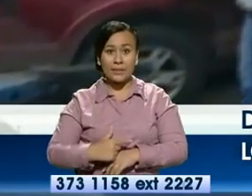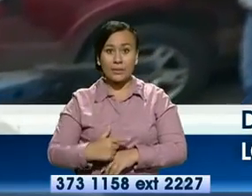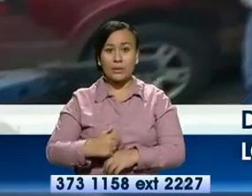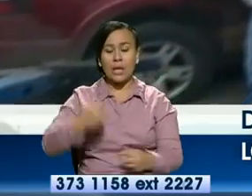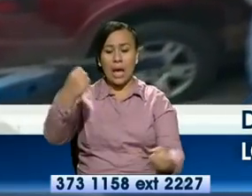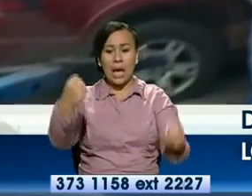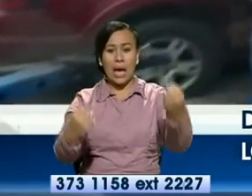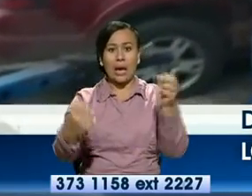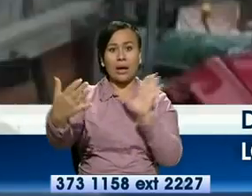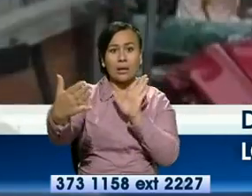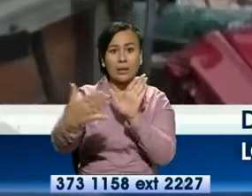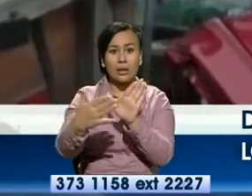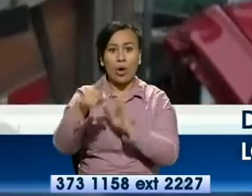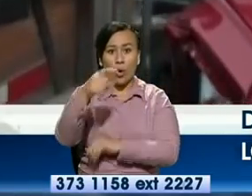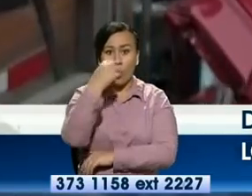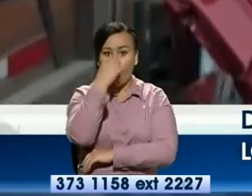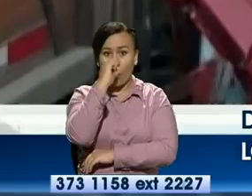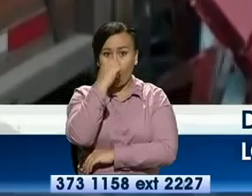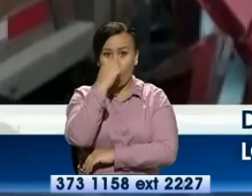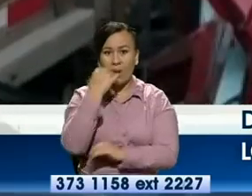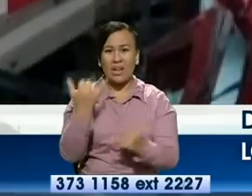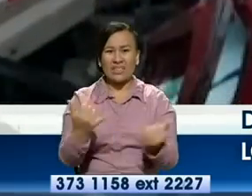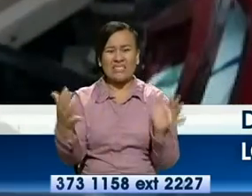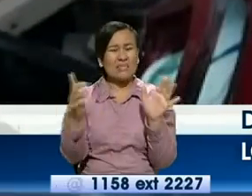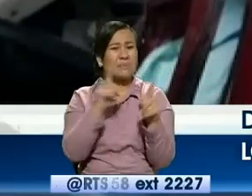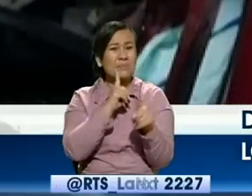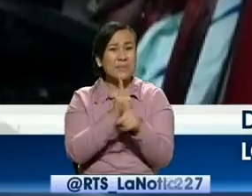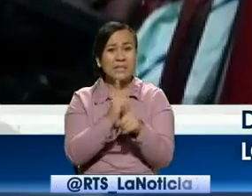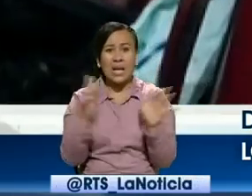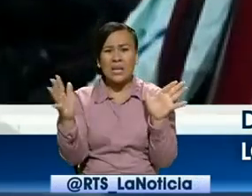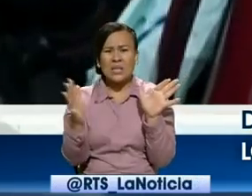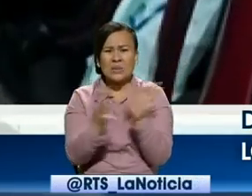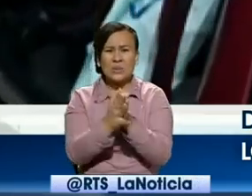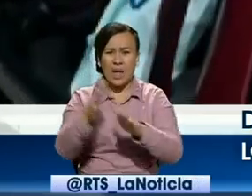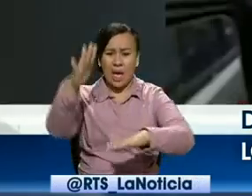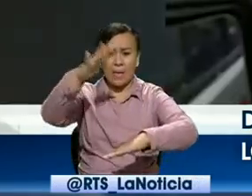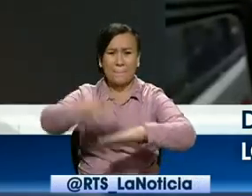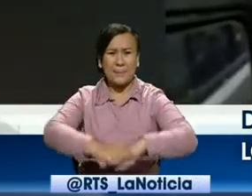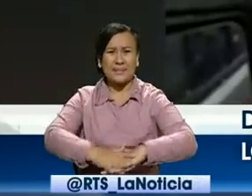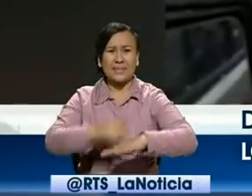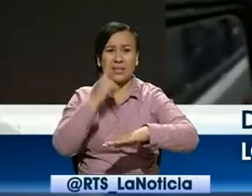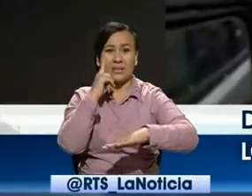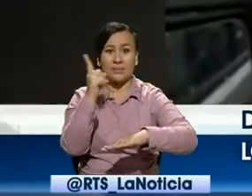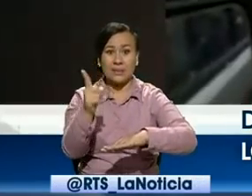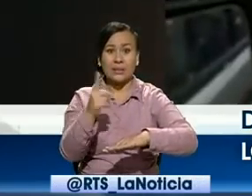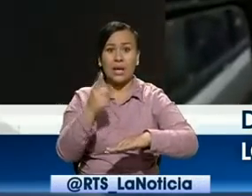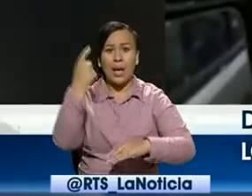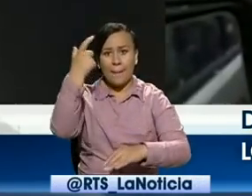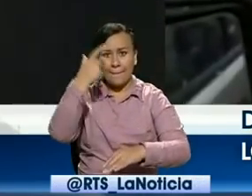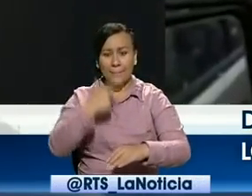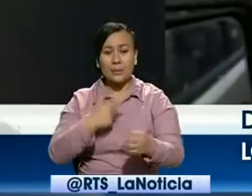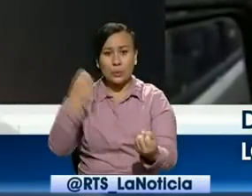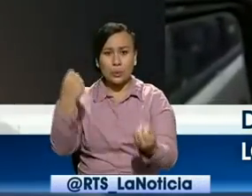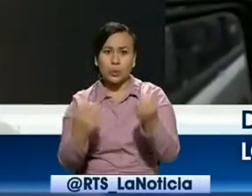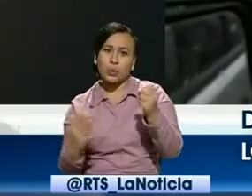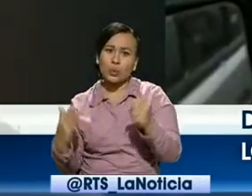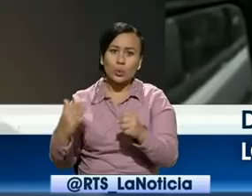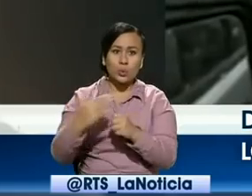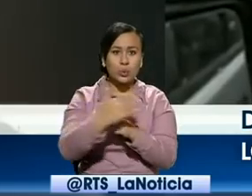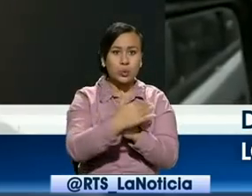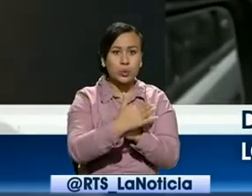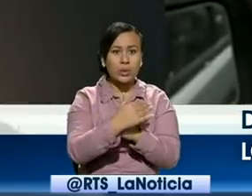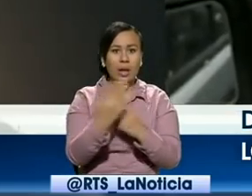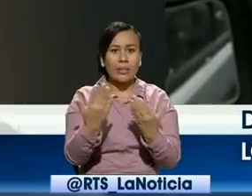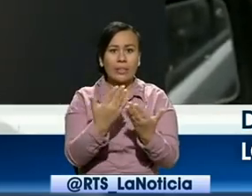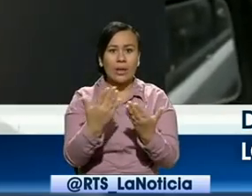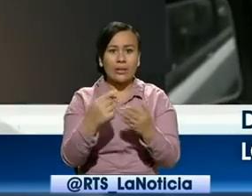un auto rojo, el cual quedó literalmente bajo el pesado camión que esperaba cruzar en el peaje, situado a